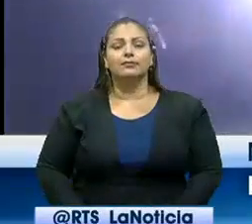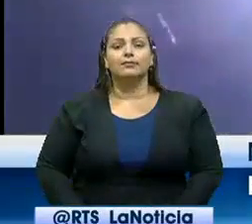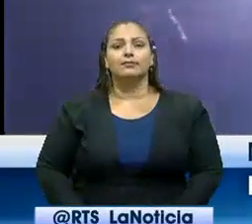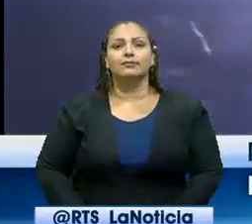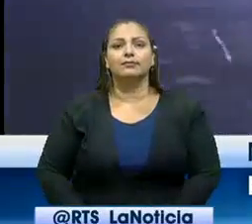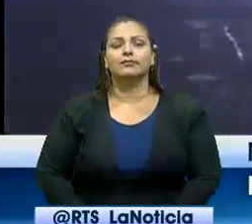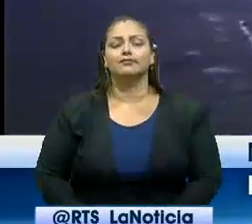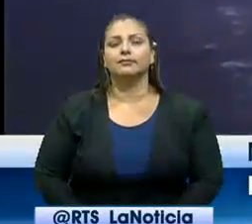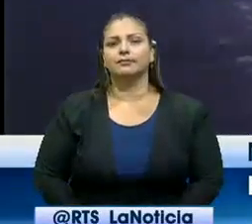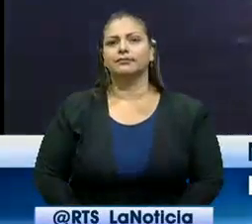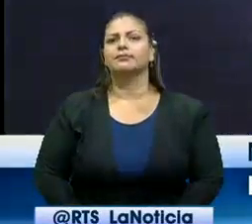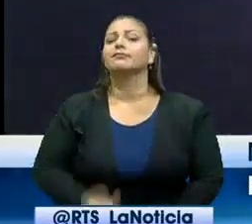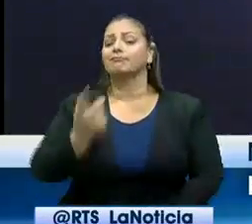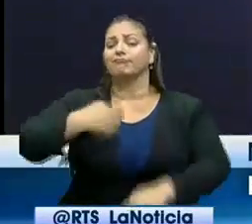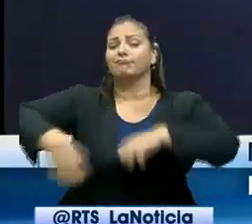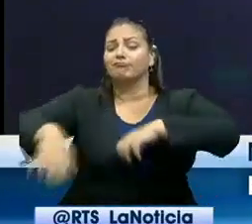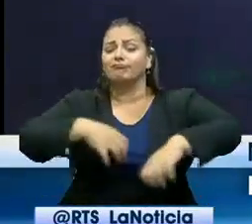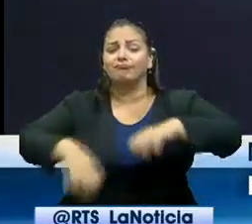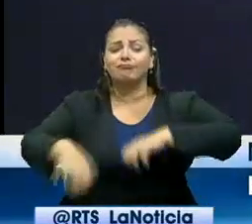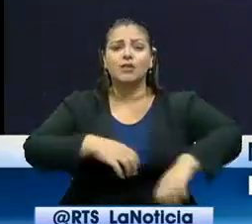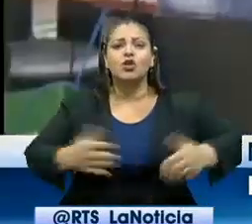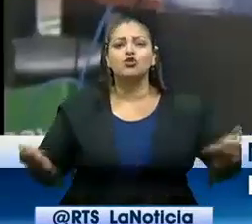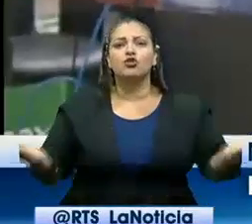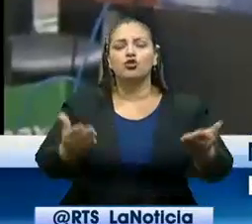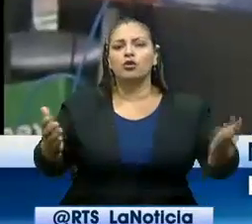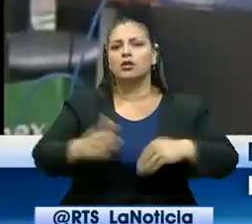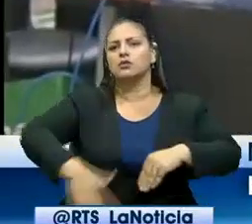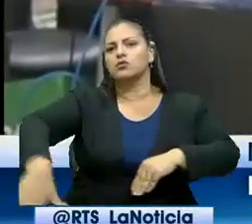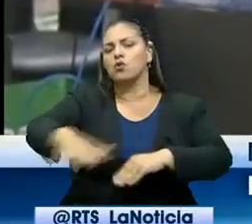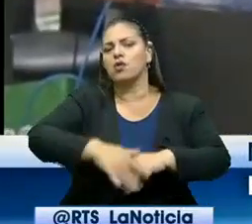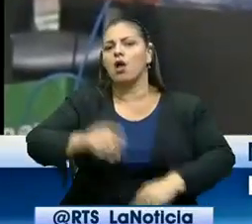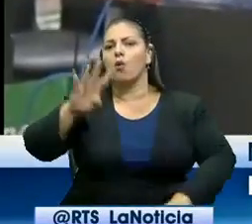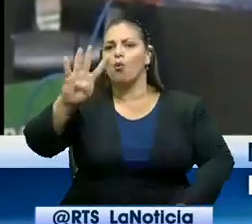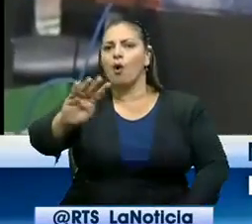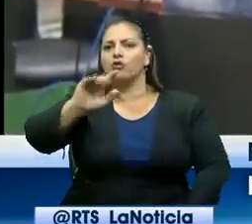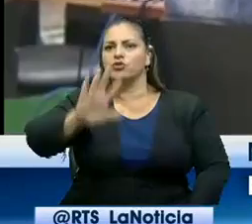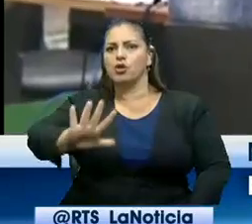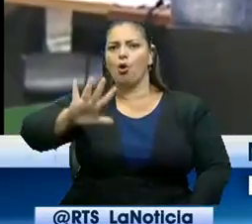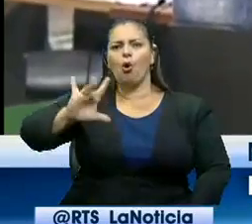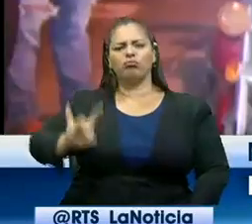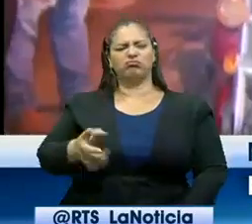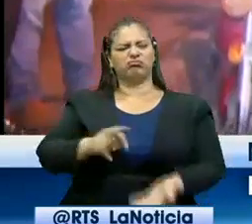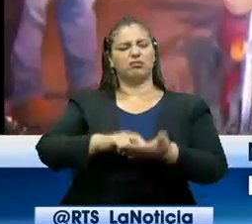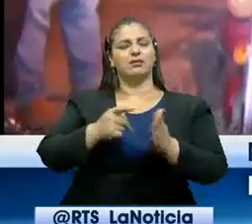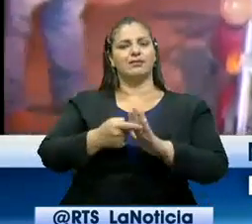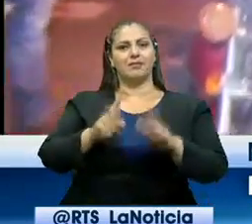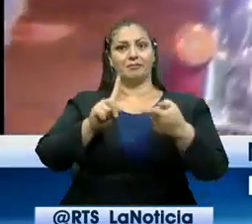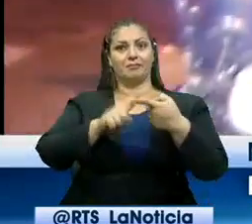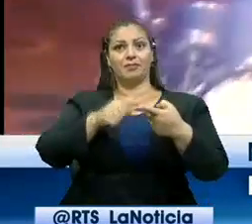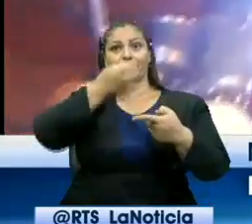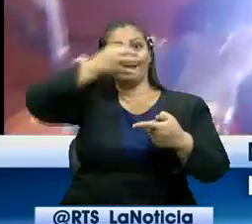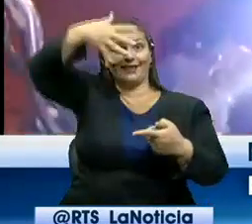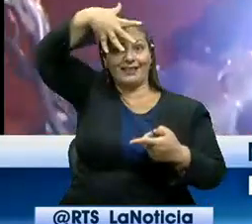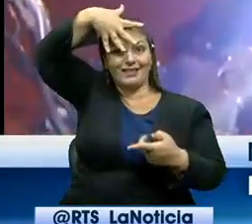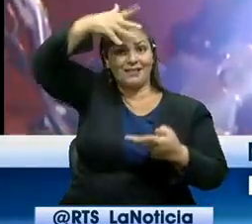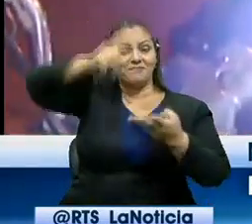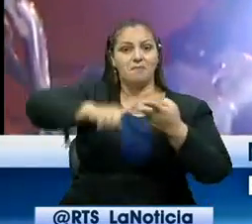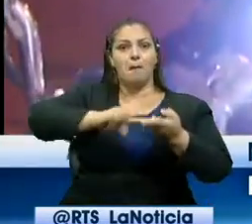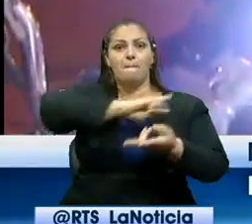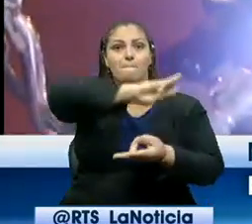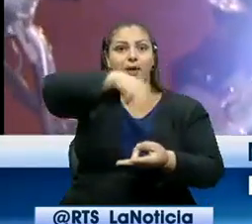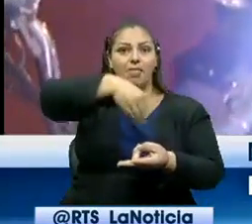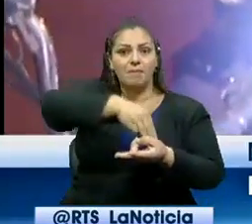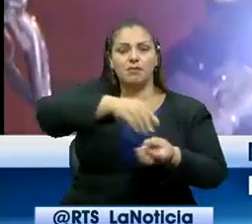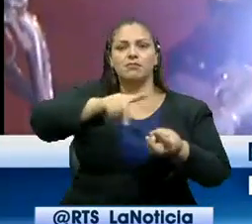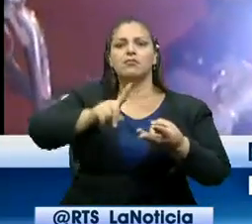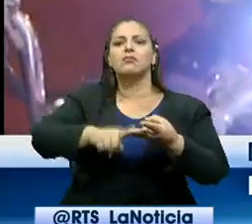Aquello se intensificará en las zonas 4, 5 y 8, compuestas por las provincias Santo Domingo de los Áchilas, Manabí y